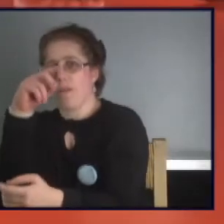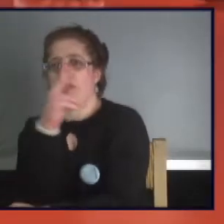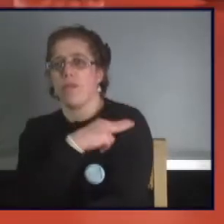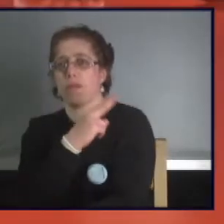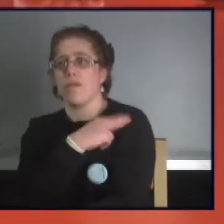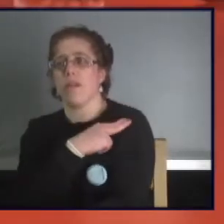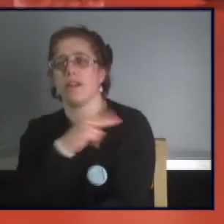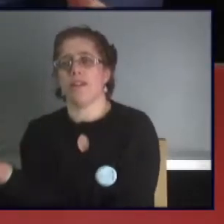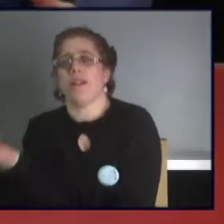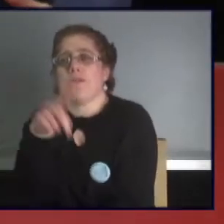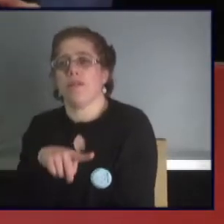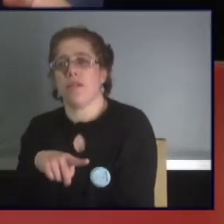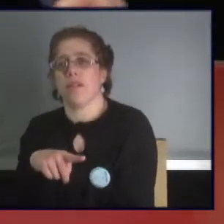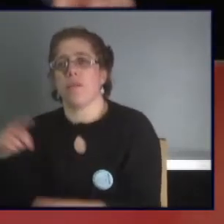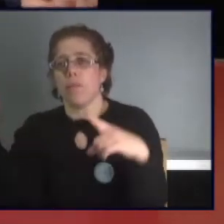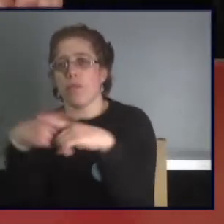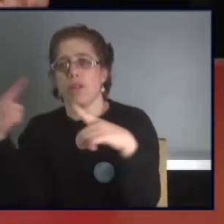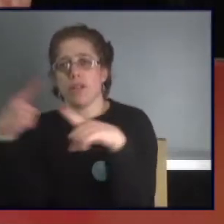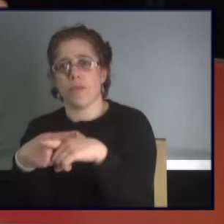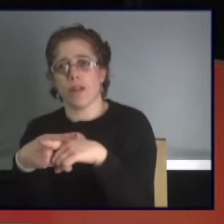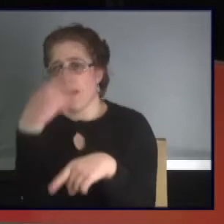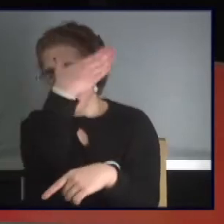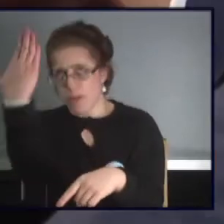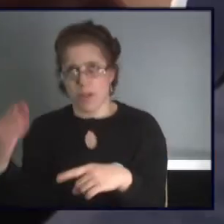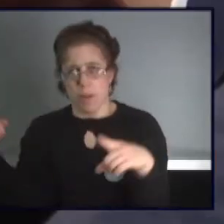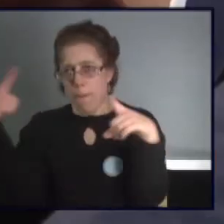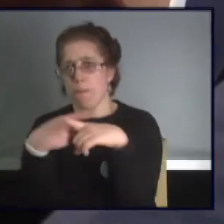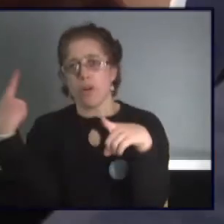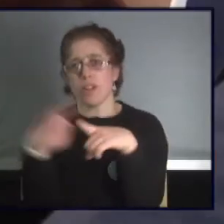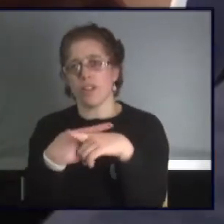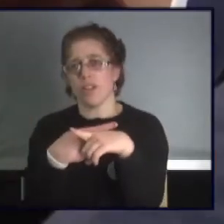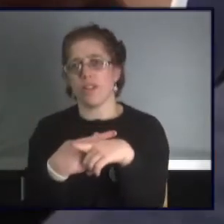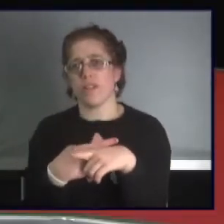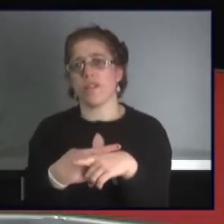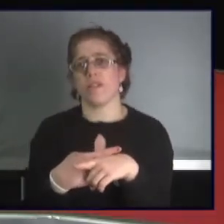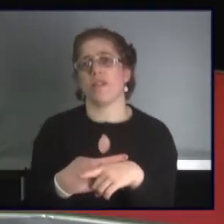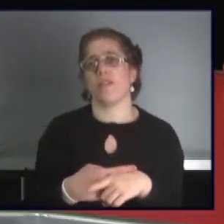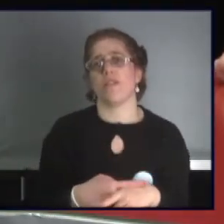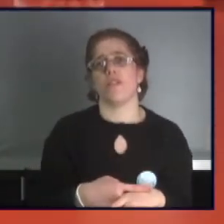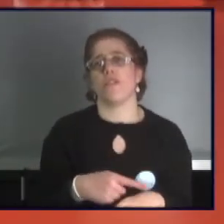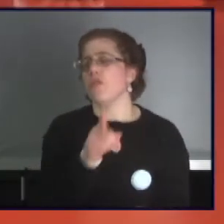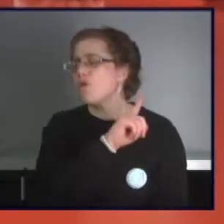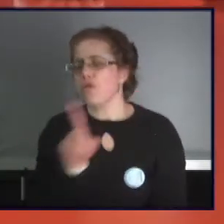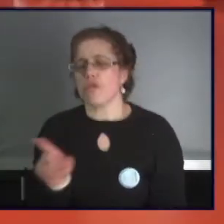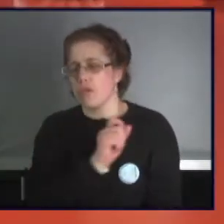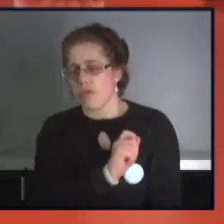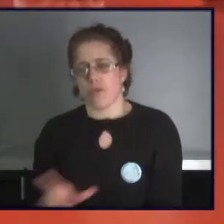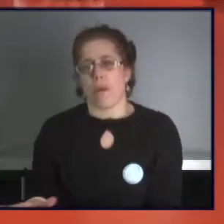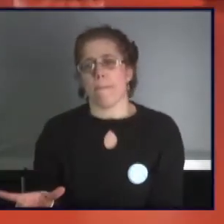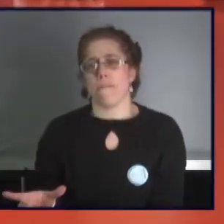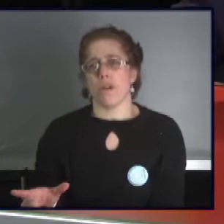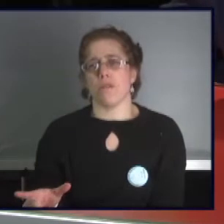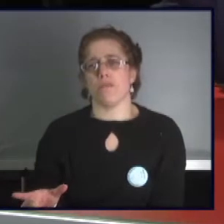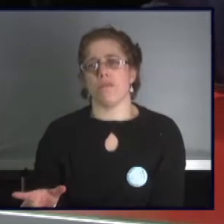y también el sistema político porque yo no estoy diciendo ni todos policías son corruptos no estoy diciendo que todos los jueces son corruptos y estoy